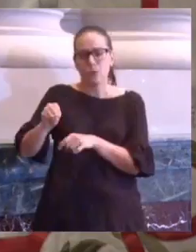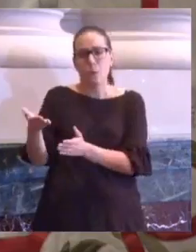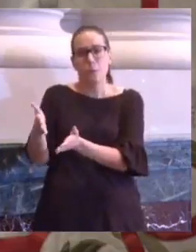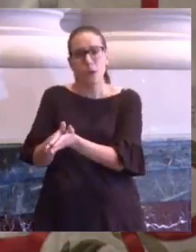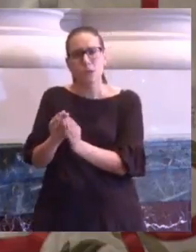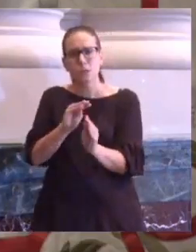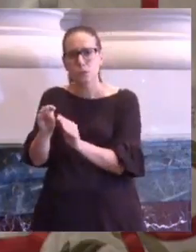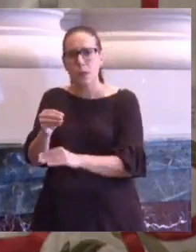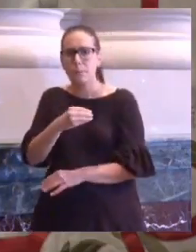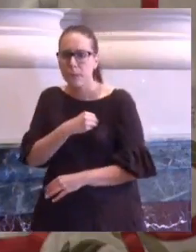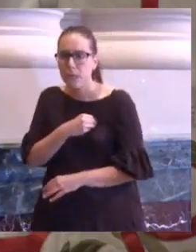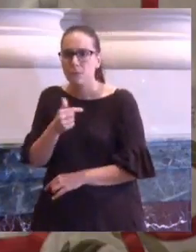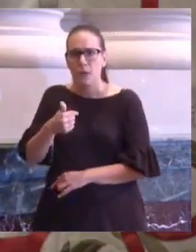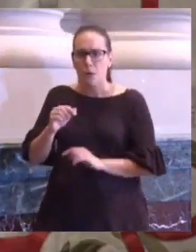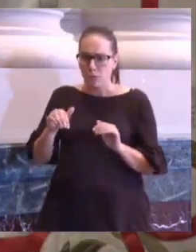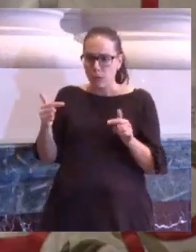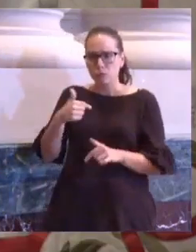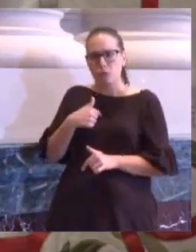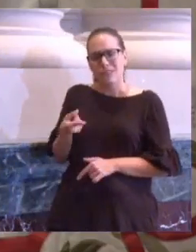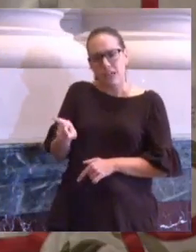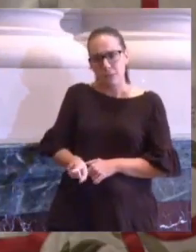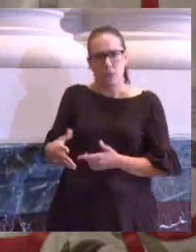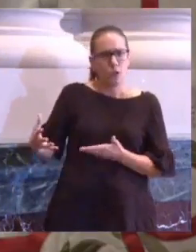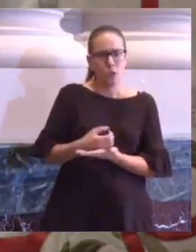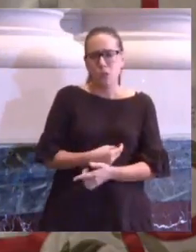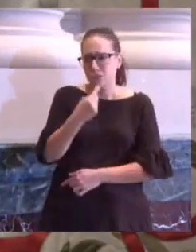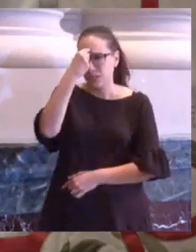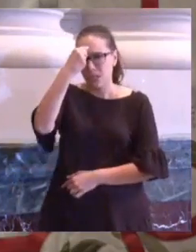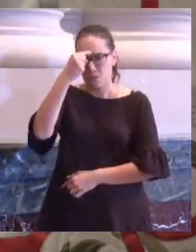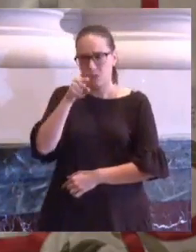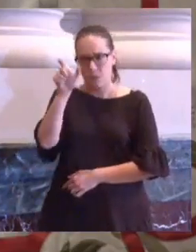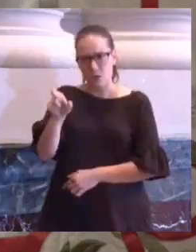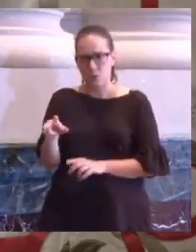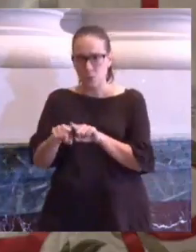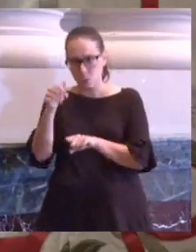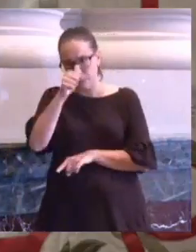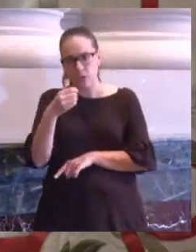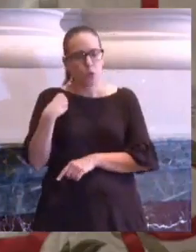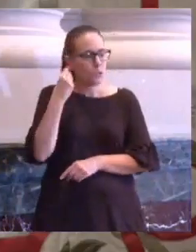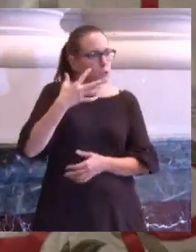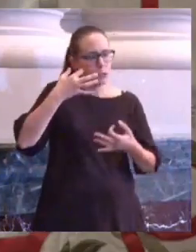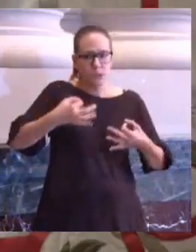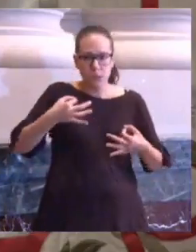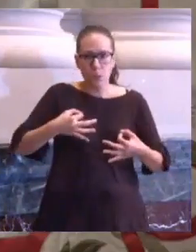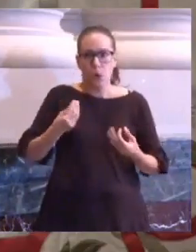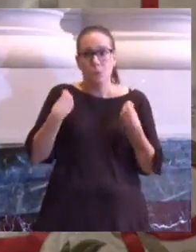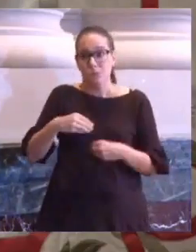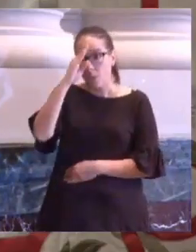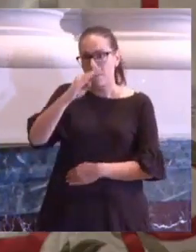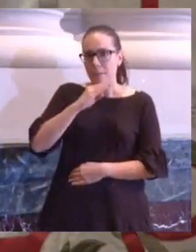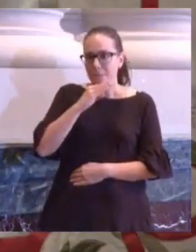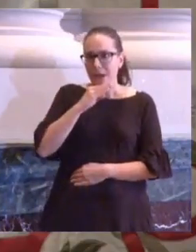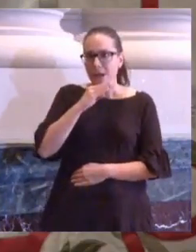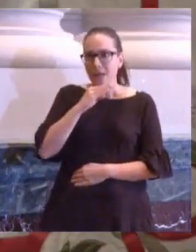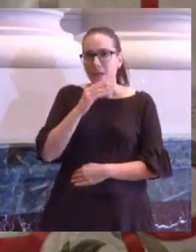un hombre al que seguimos echando mucho de menos y estoy seguro, Sira, que al igual que tu padre, a ti te servirá de estímulo,